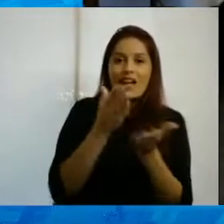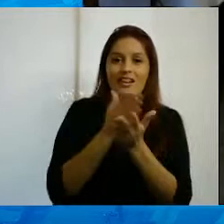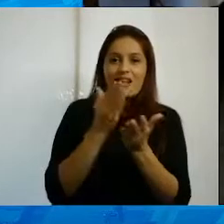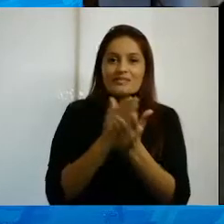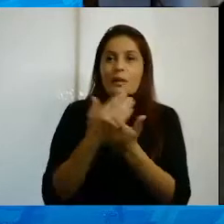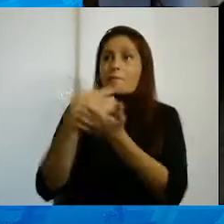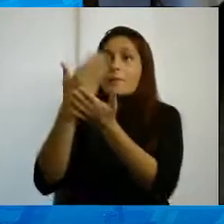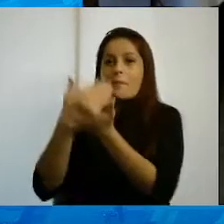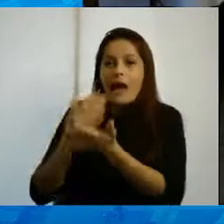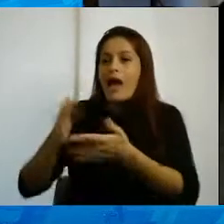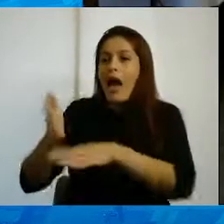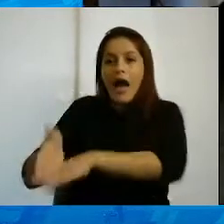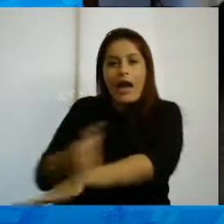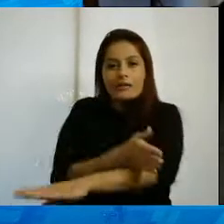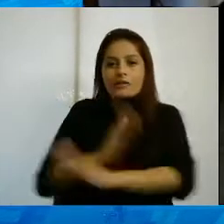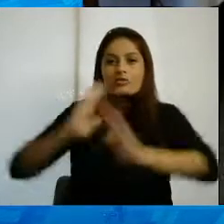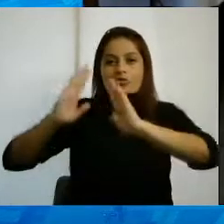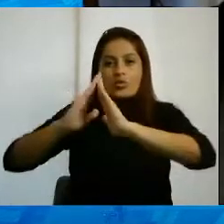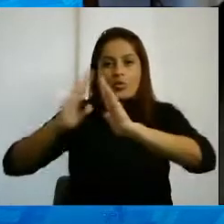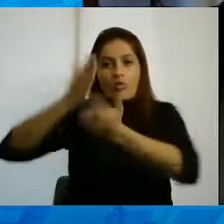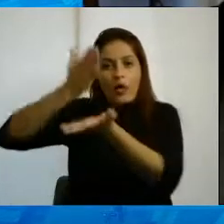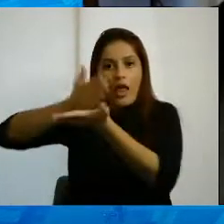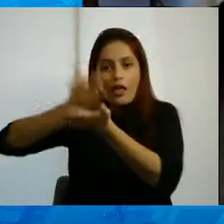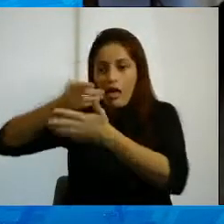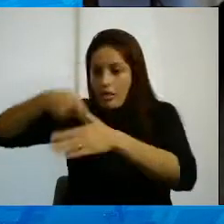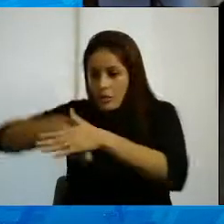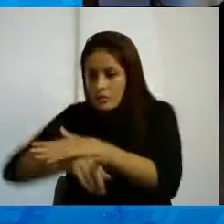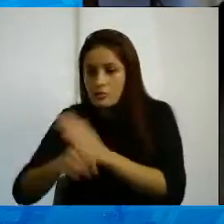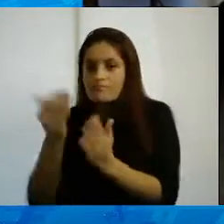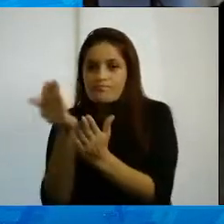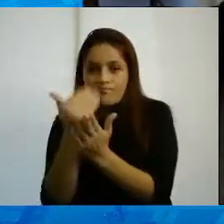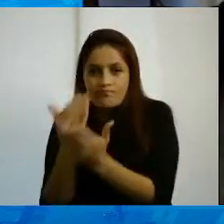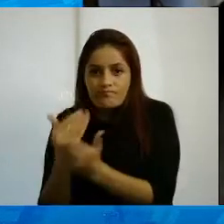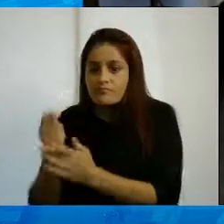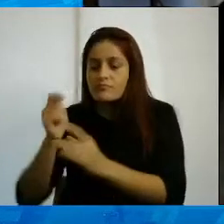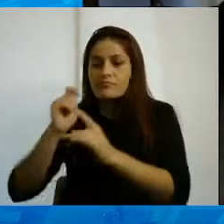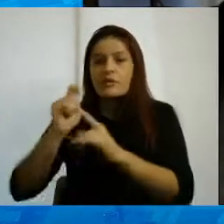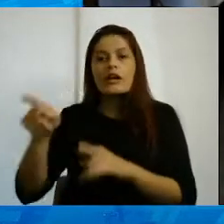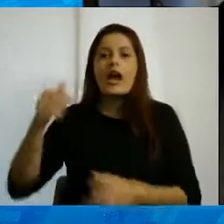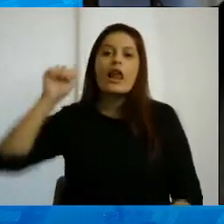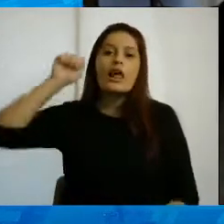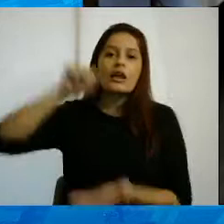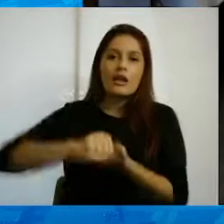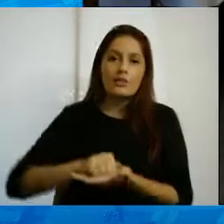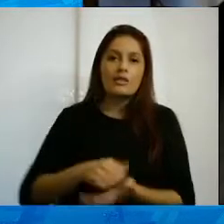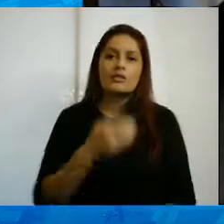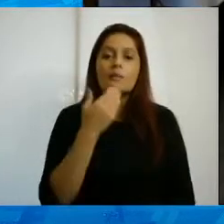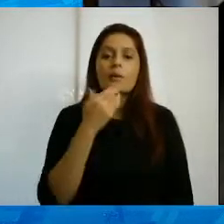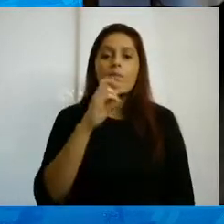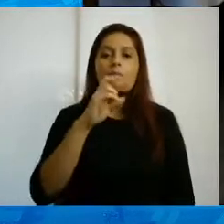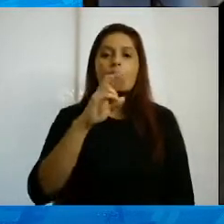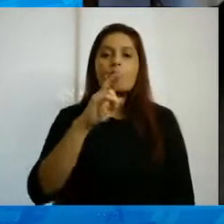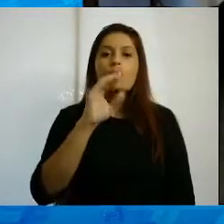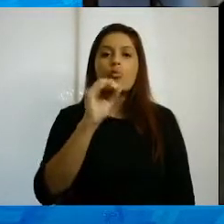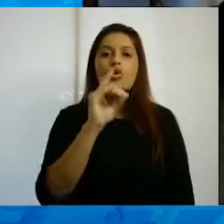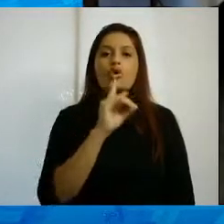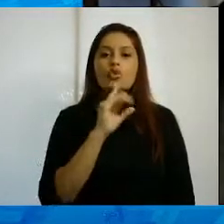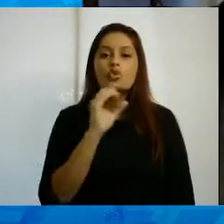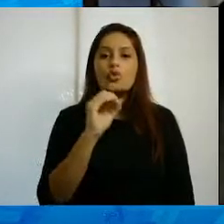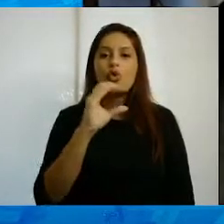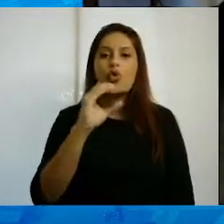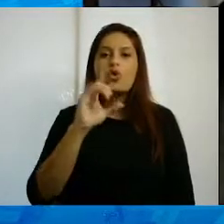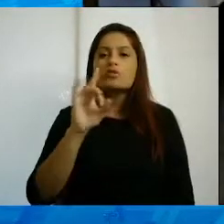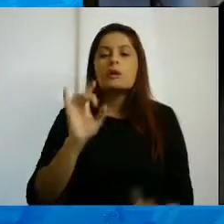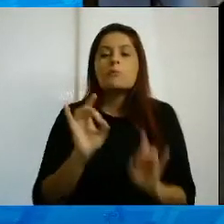los establecimientos educacionales para esto. Y ellos reclaman también sobre los protocolos. Necesitan saber protocolos